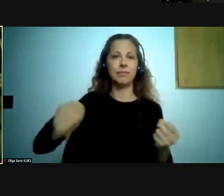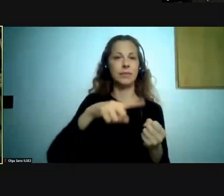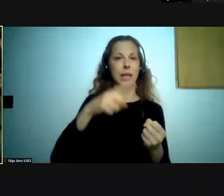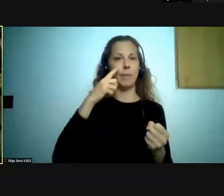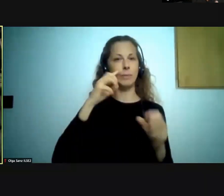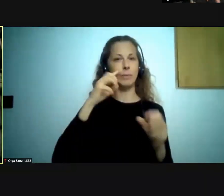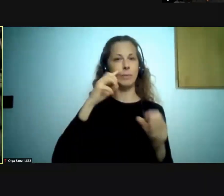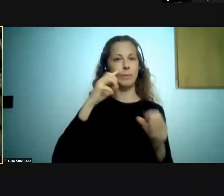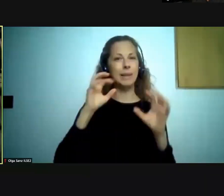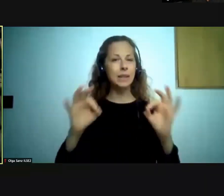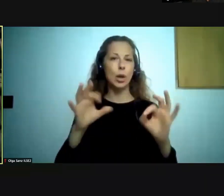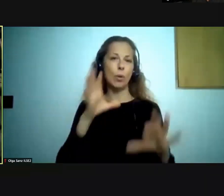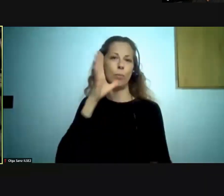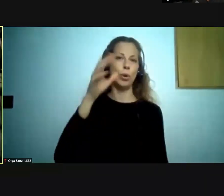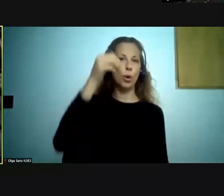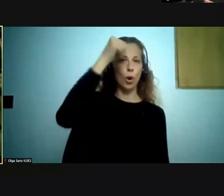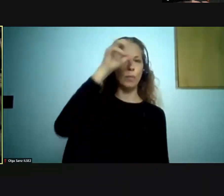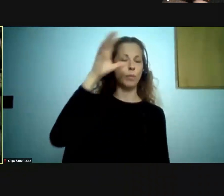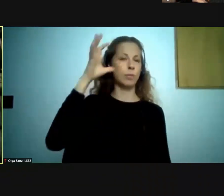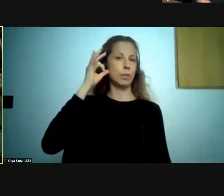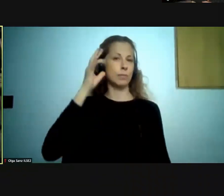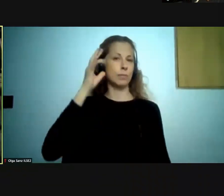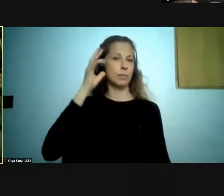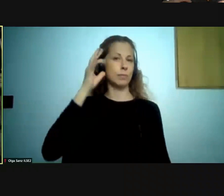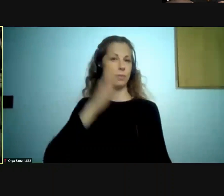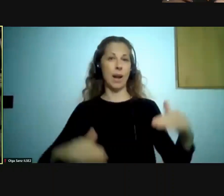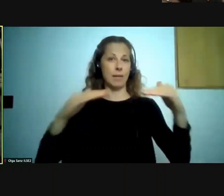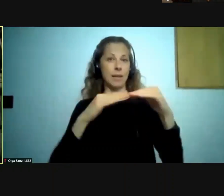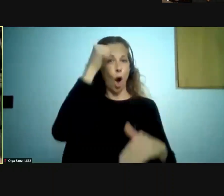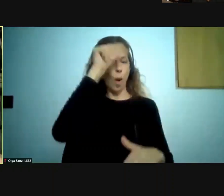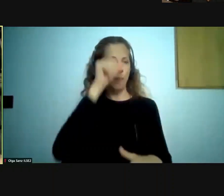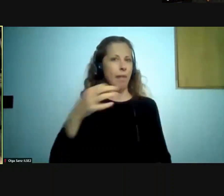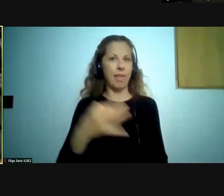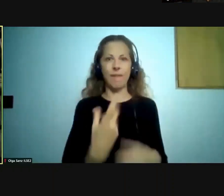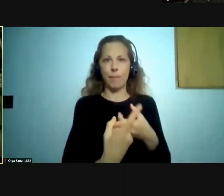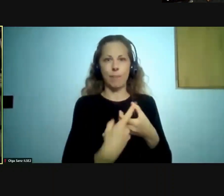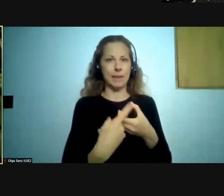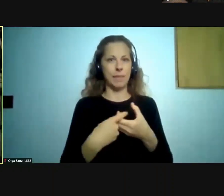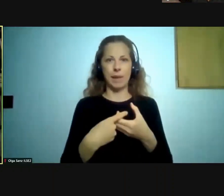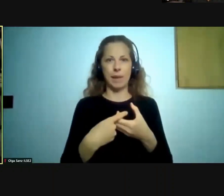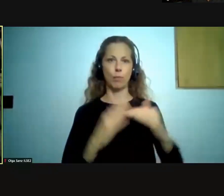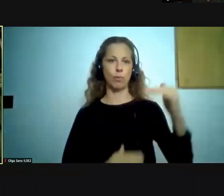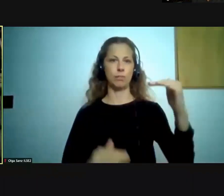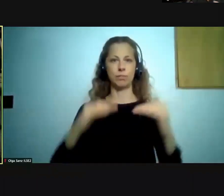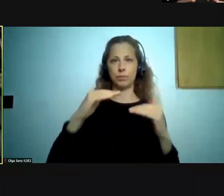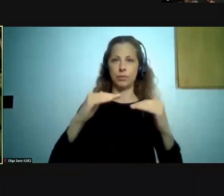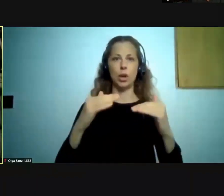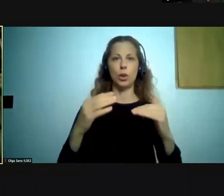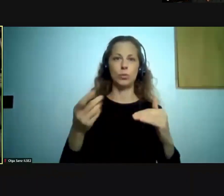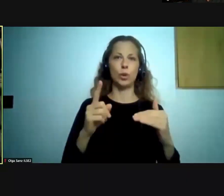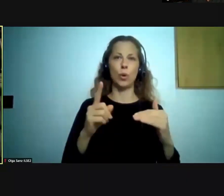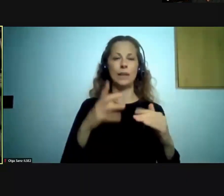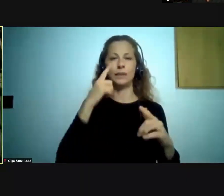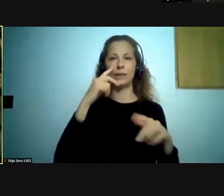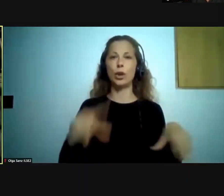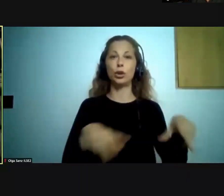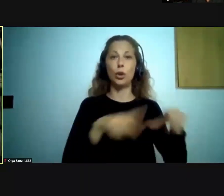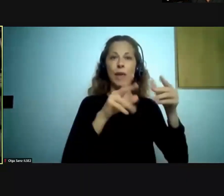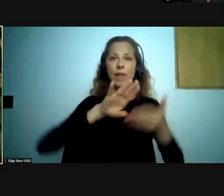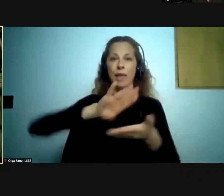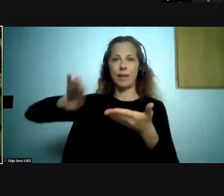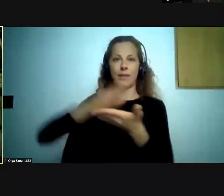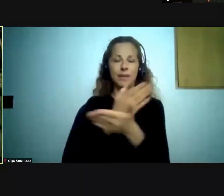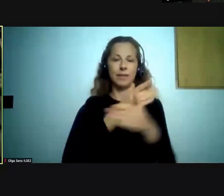No puede haber igualdad si no hay hombres en la igualdad. Entonces haríamos como dos escenarios en la sociedad muy diferentes, ¿no? Y tiene que haber los